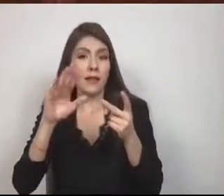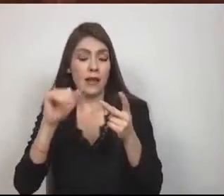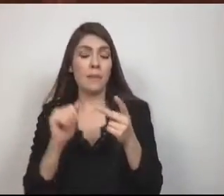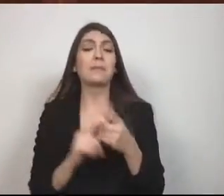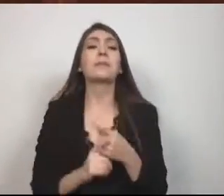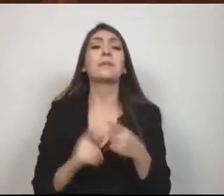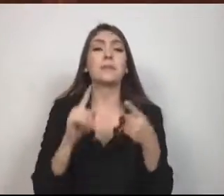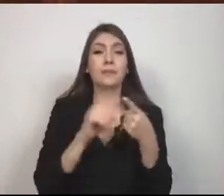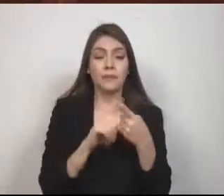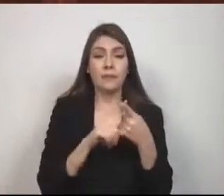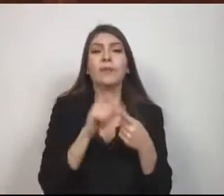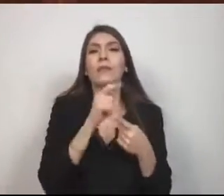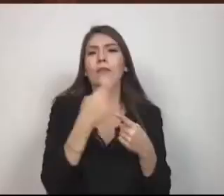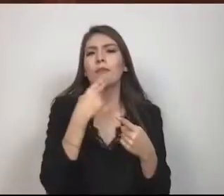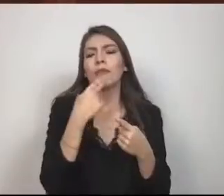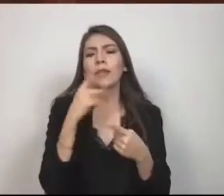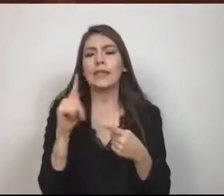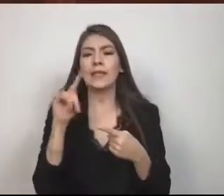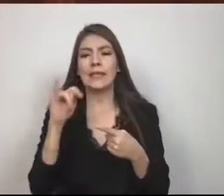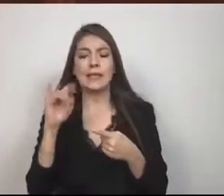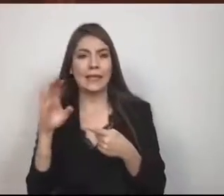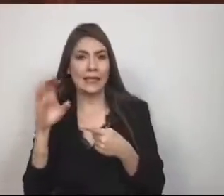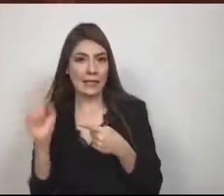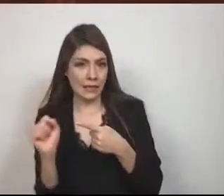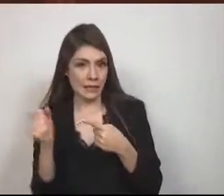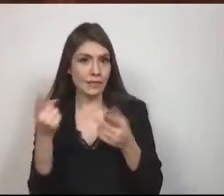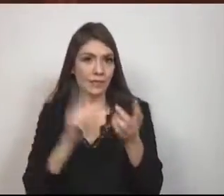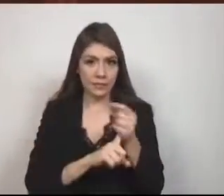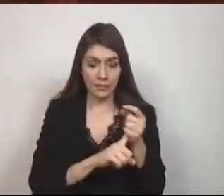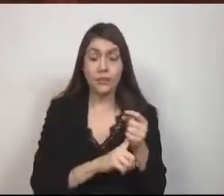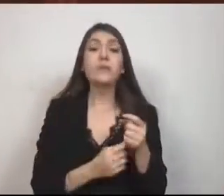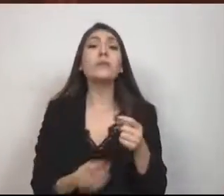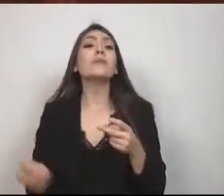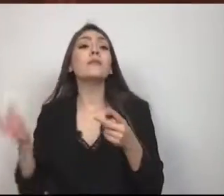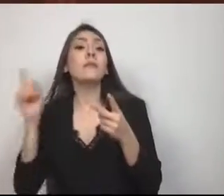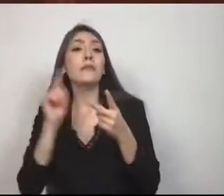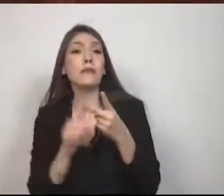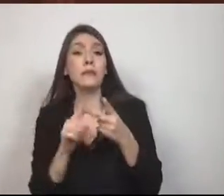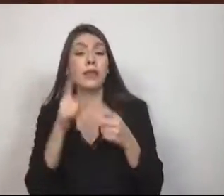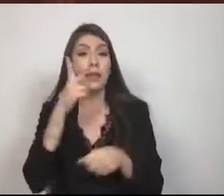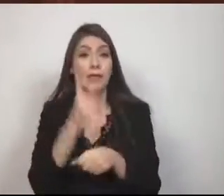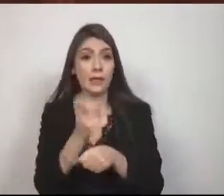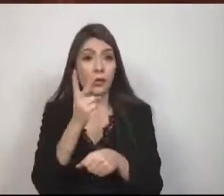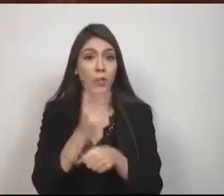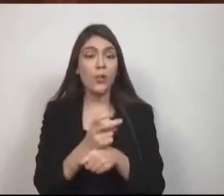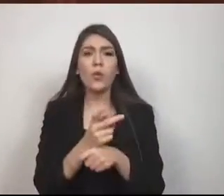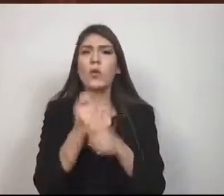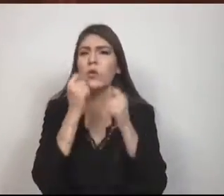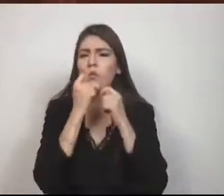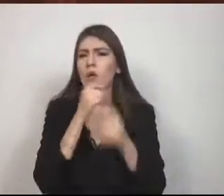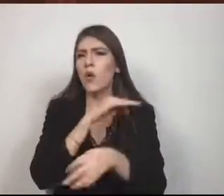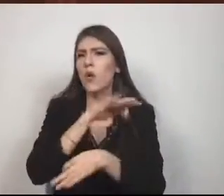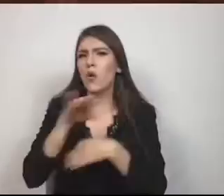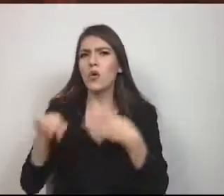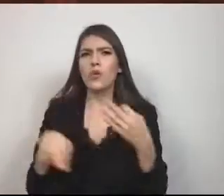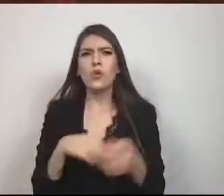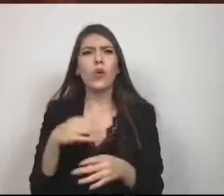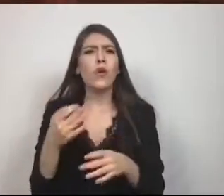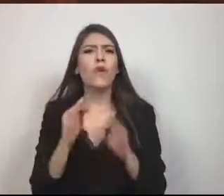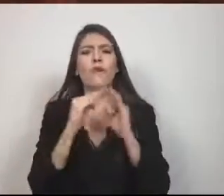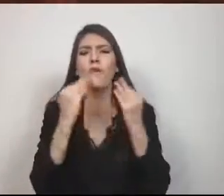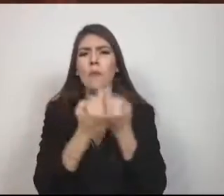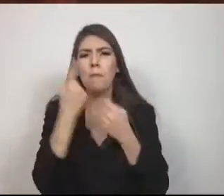información y la comunicación, y la segunda, a través de cualquier medio de comunicación. En ese